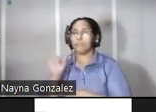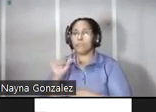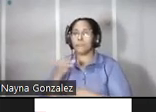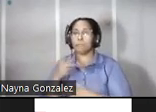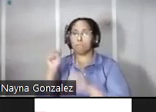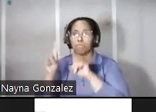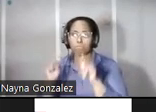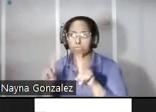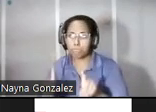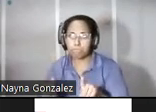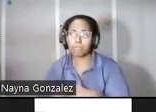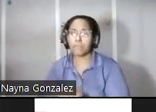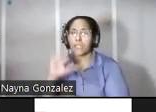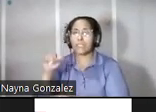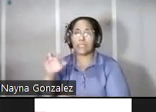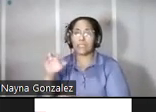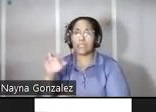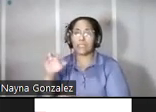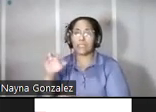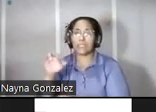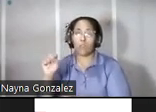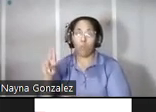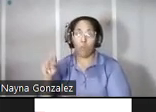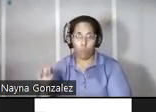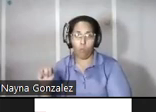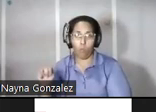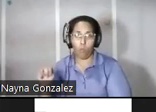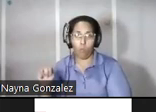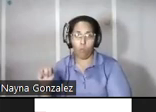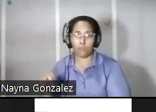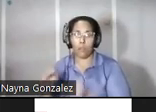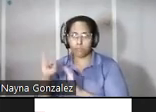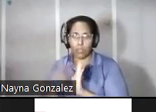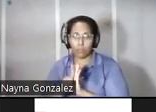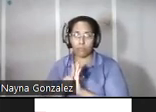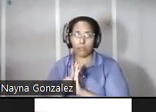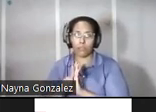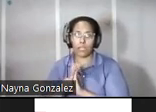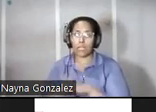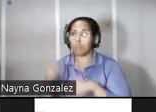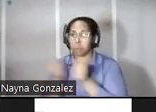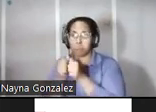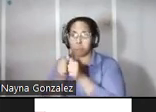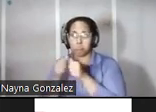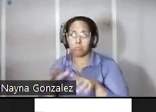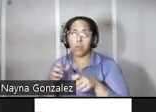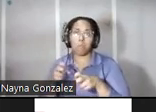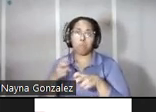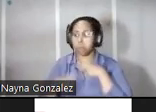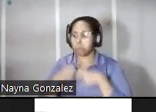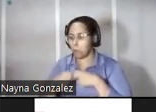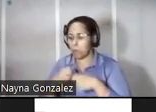lo siguiente: si a Juan se le podía identificar sin problema alguno como un cuerpo